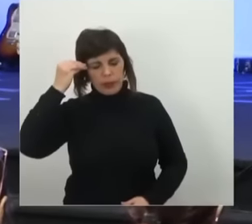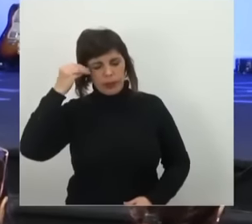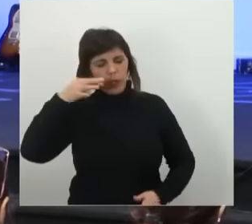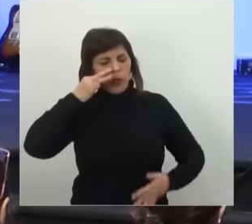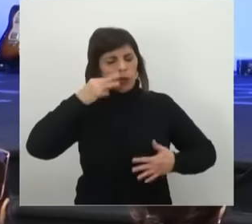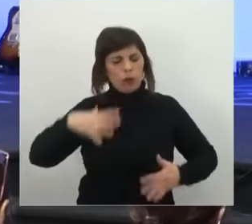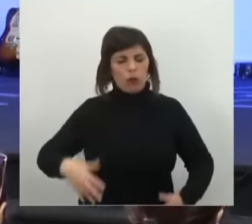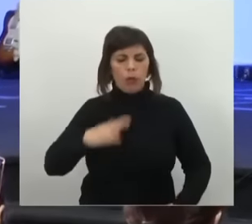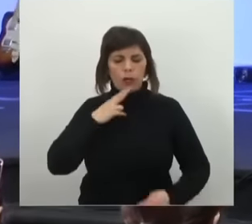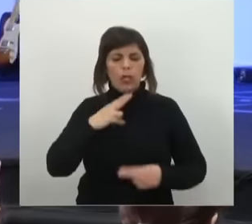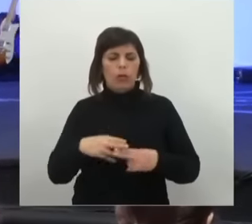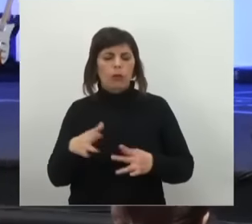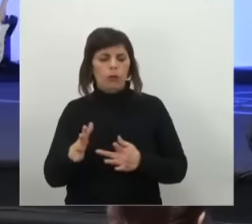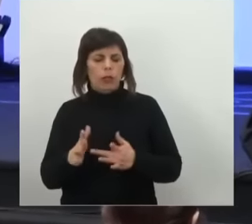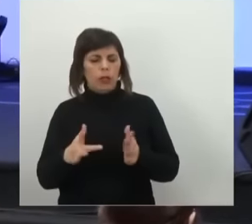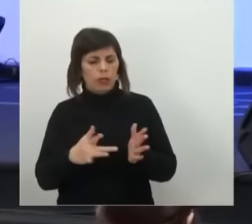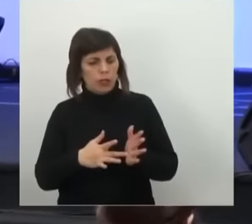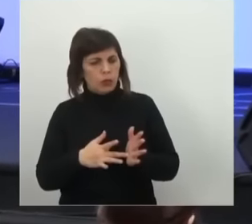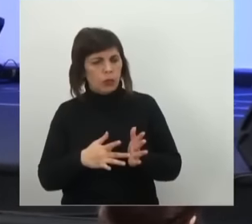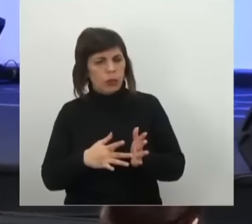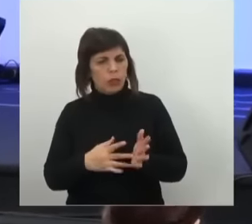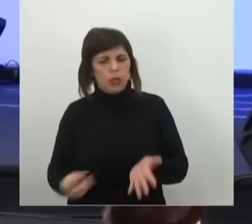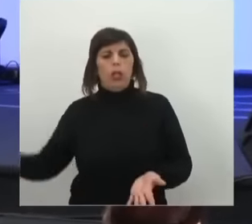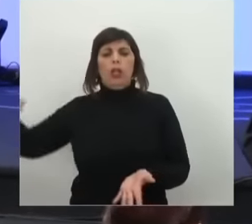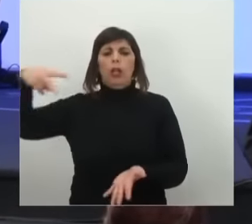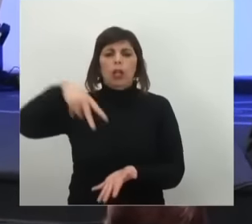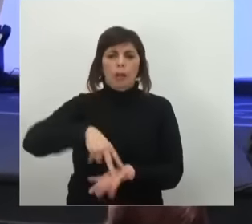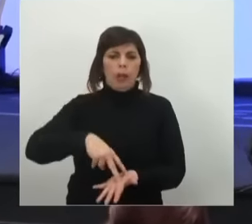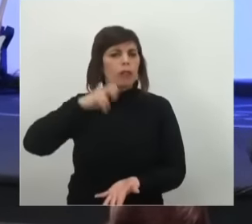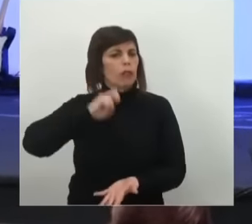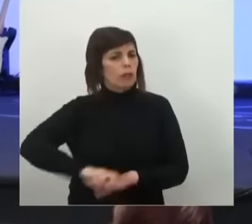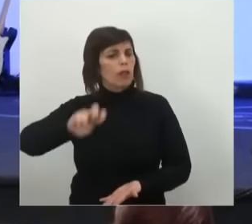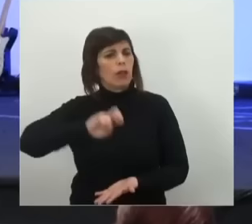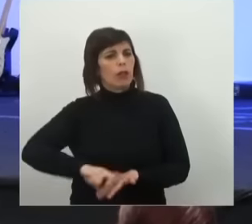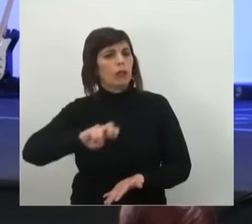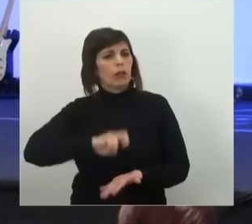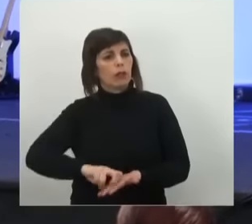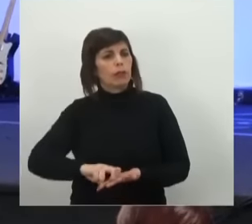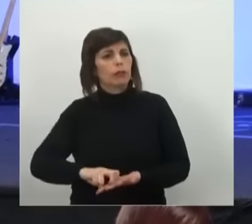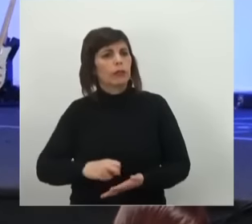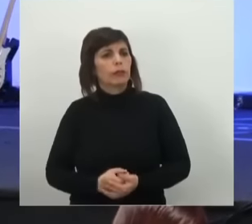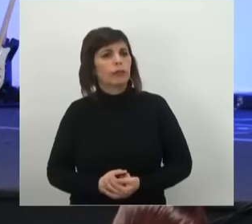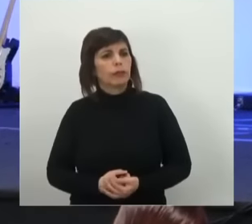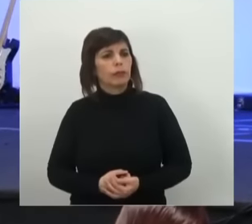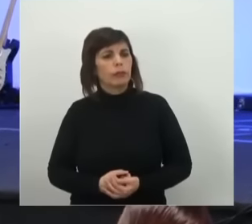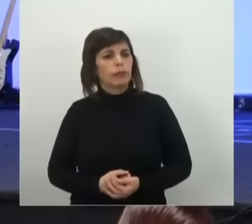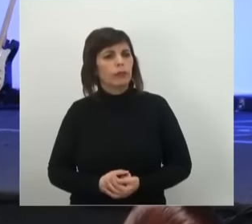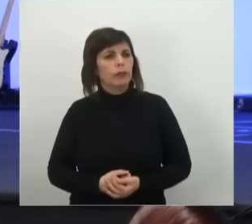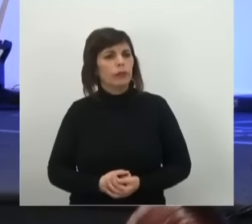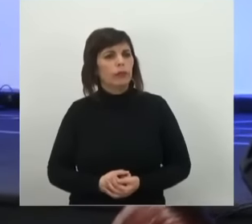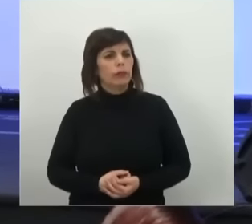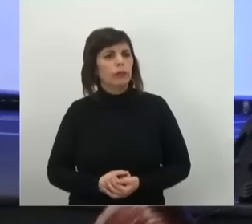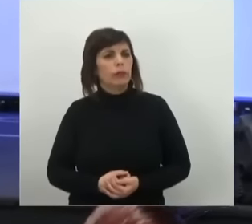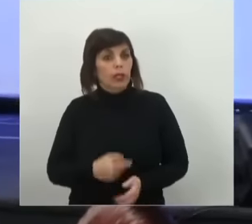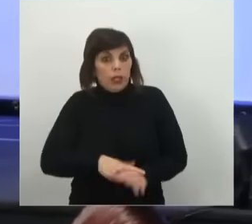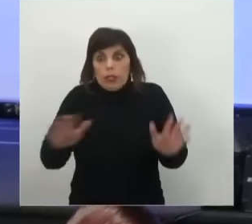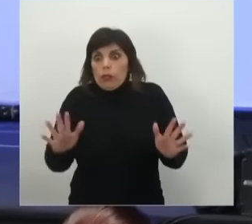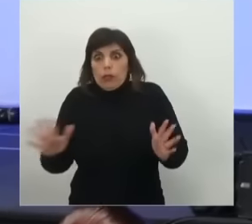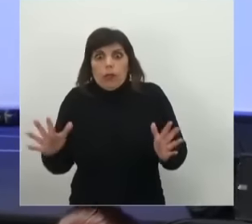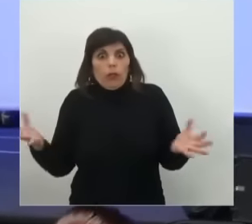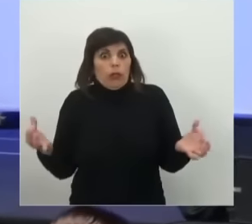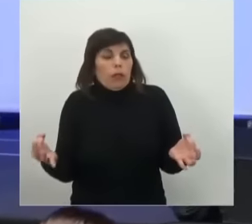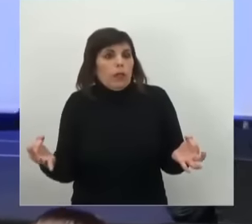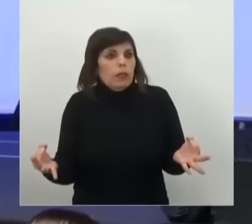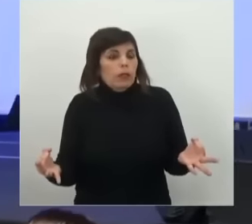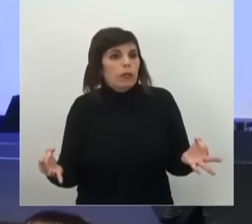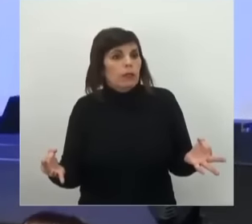de yeshua en el nombre de Jesús levántate y anda miren pasó algo tremendamente increíble en ese momento porque